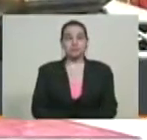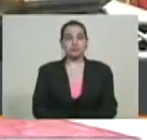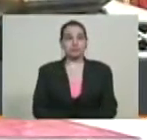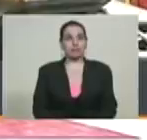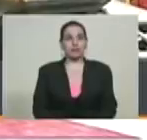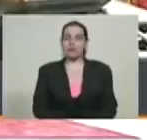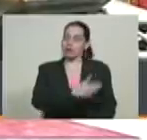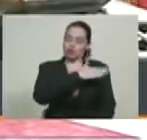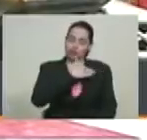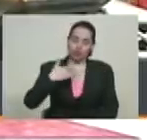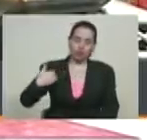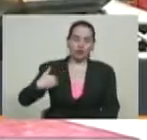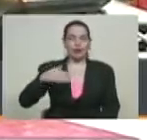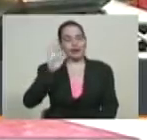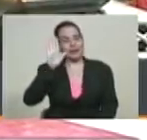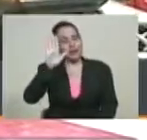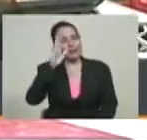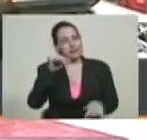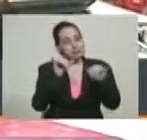eso es lo que yo quería.